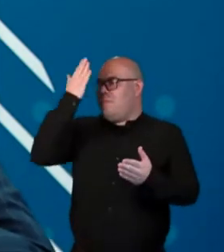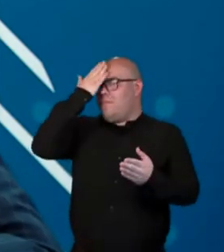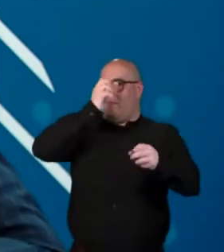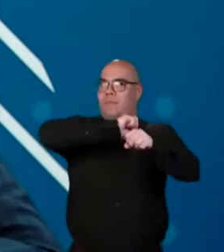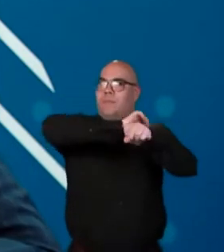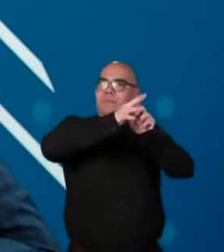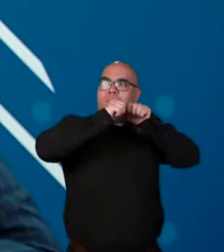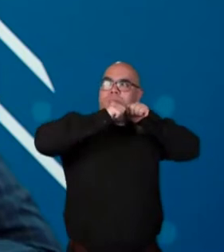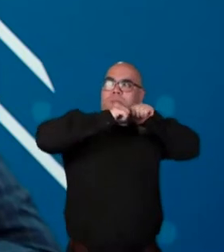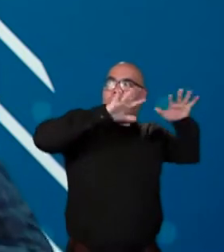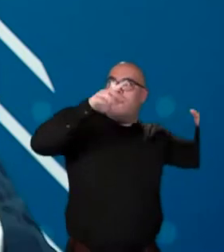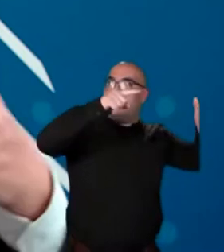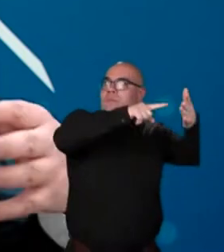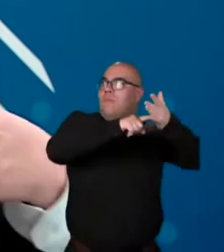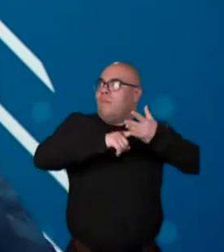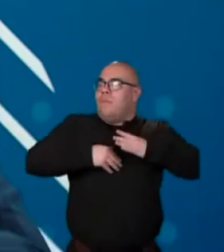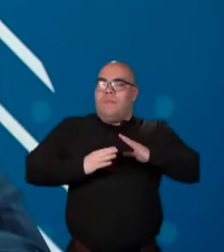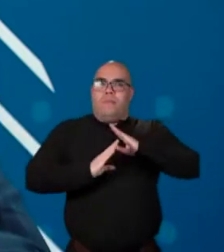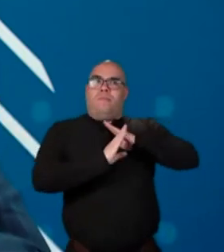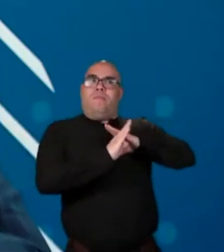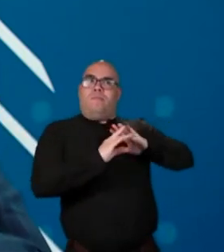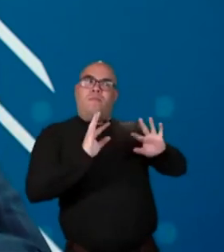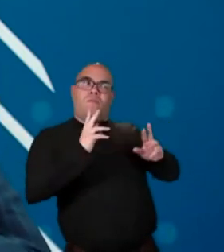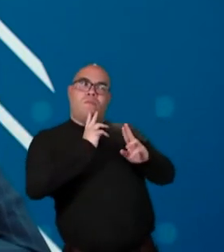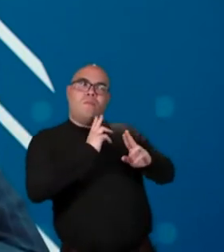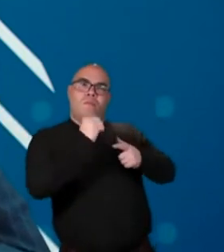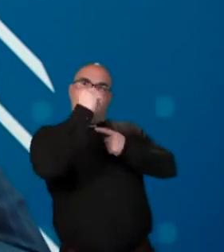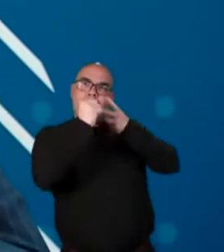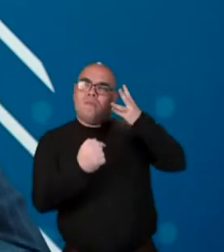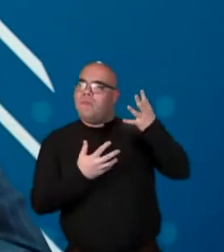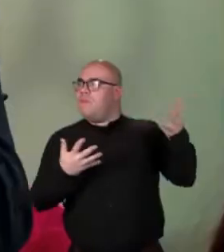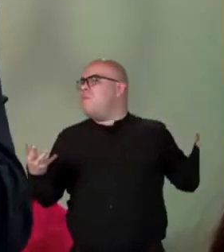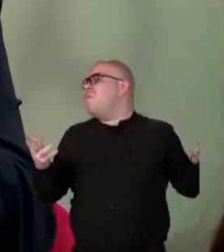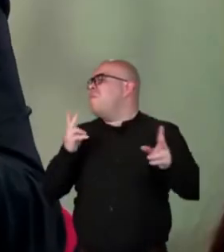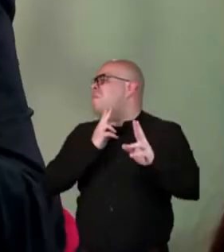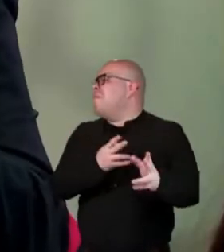grandes retos que en esta materia tienen todas las instituciones actualmente